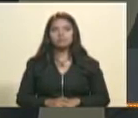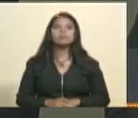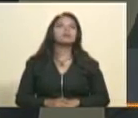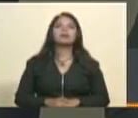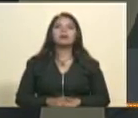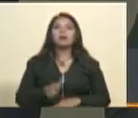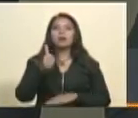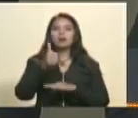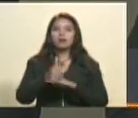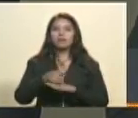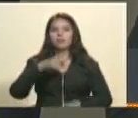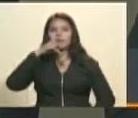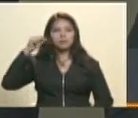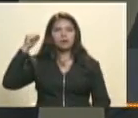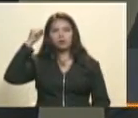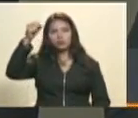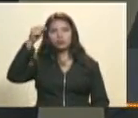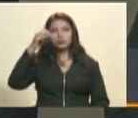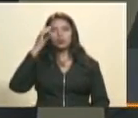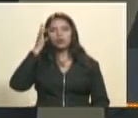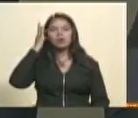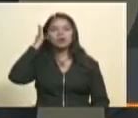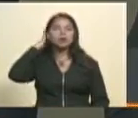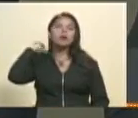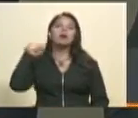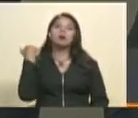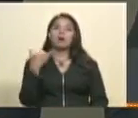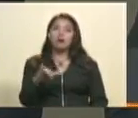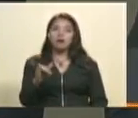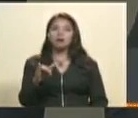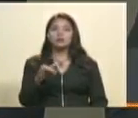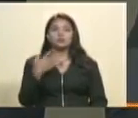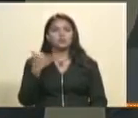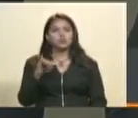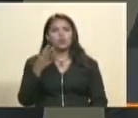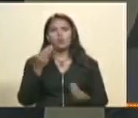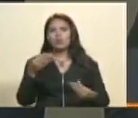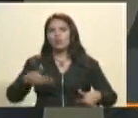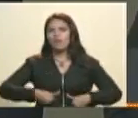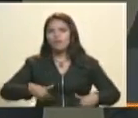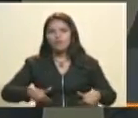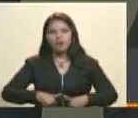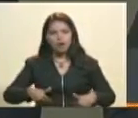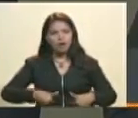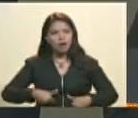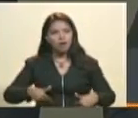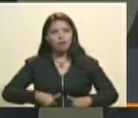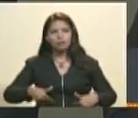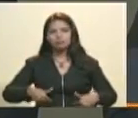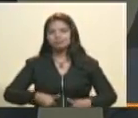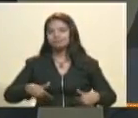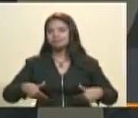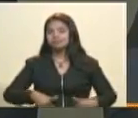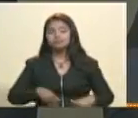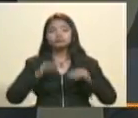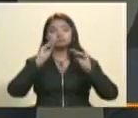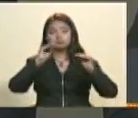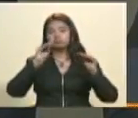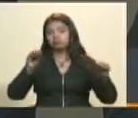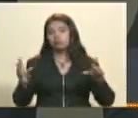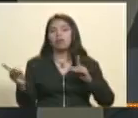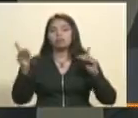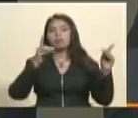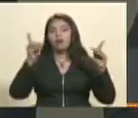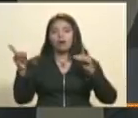venezolano, Nicolás Maduro Moros, ha realizado numerosos esfuerzos para convocar al diálogo permanente